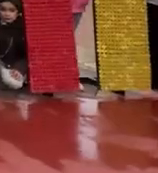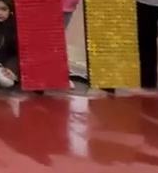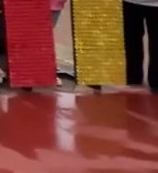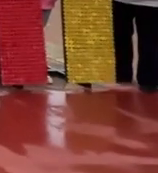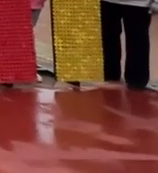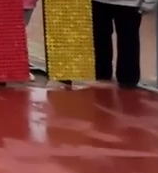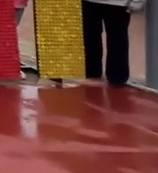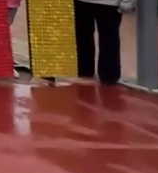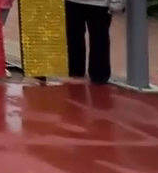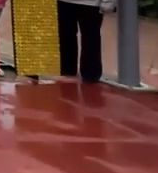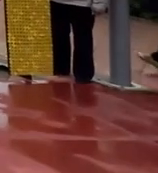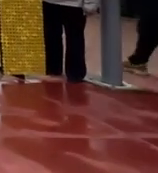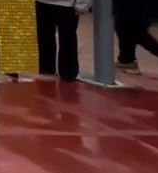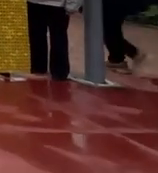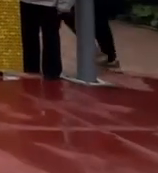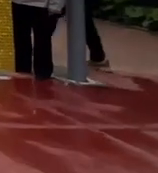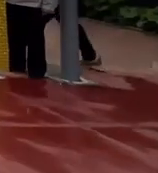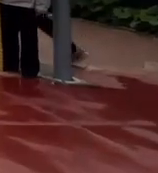diferentes regiones del